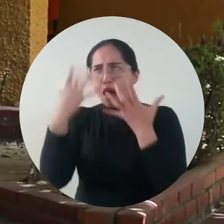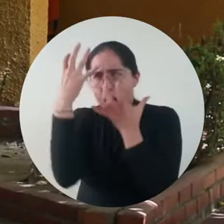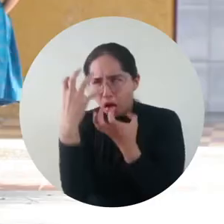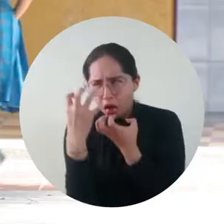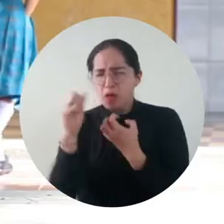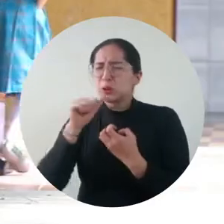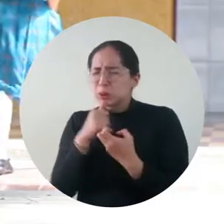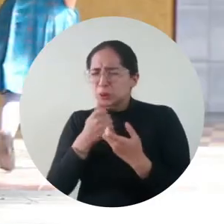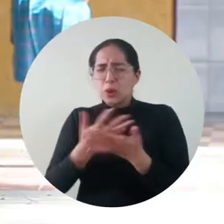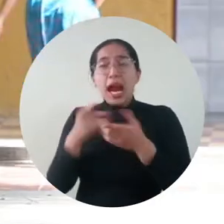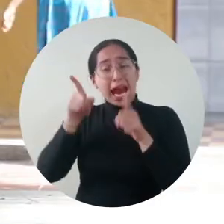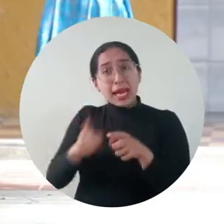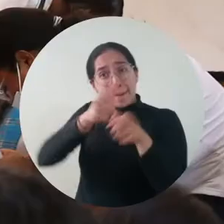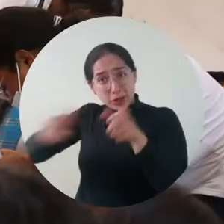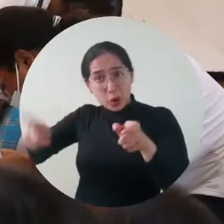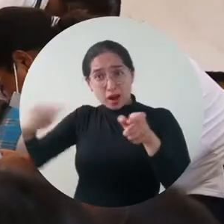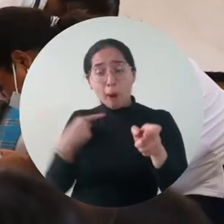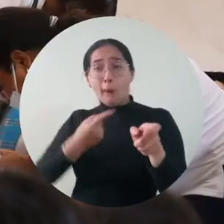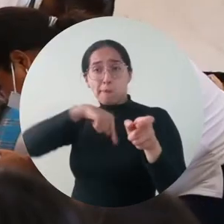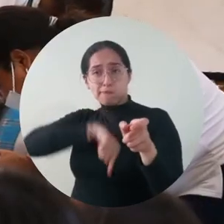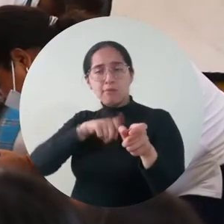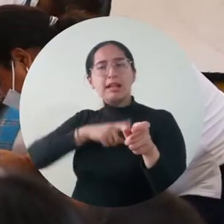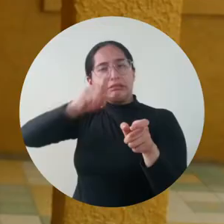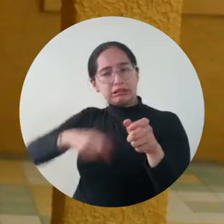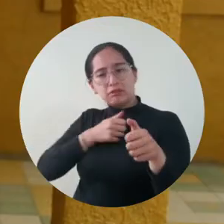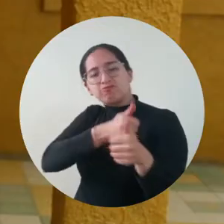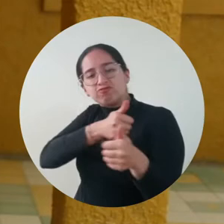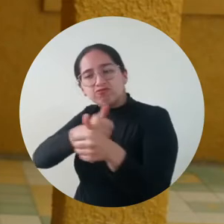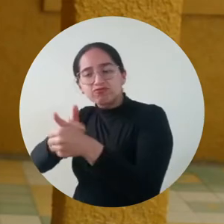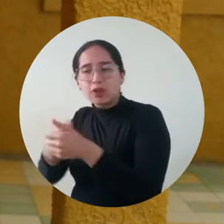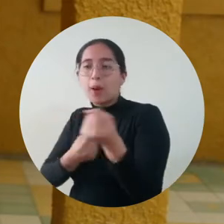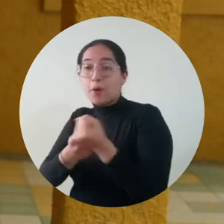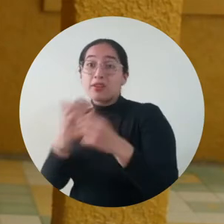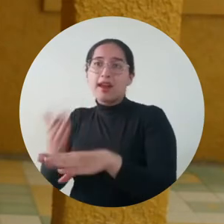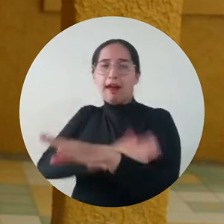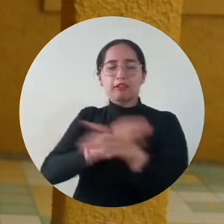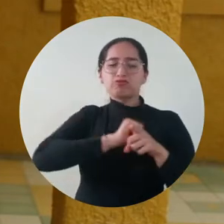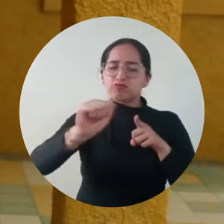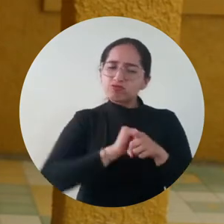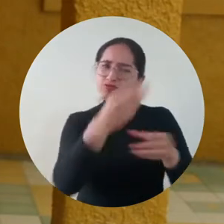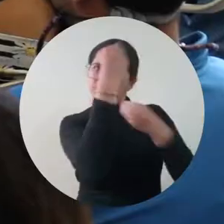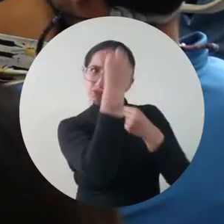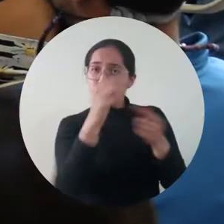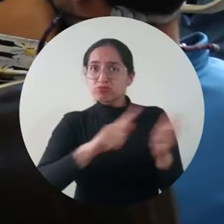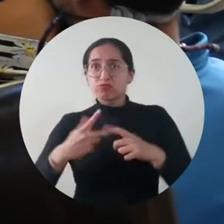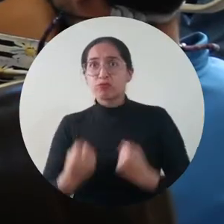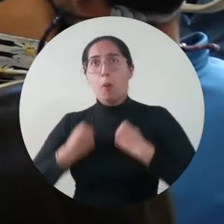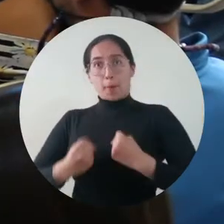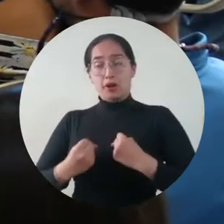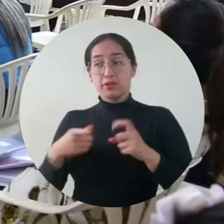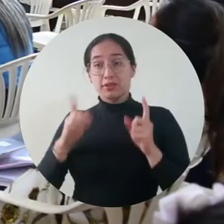de desajuste que necesitan un acompañamiento y hemos experimentado la necesidad de prepararnos para hacerlo.